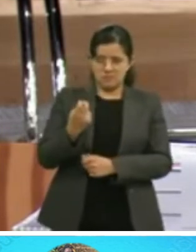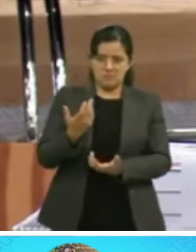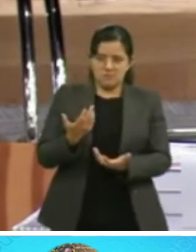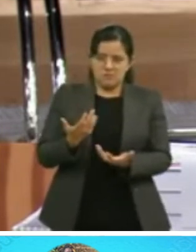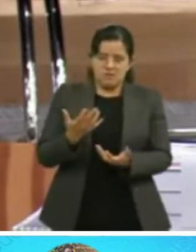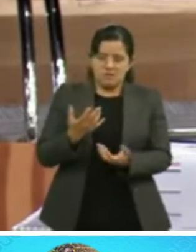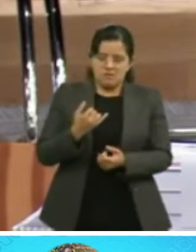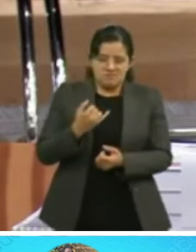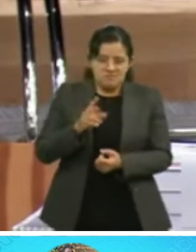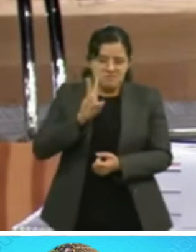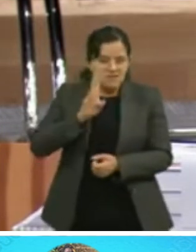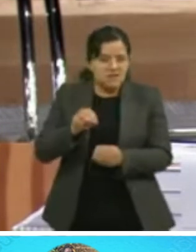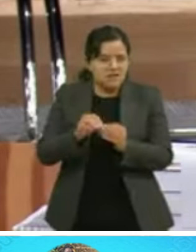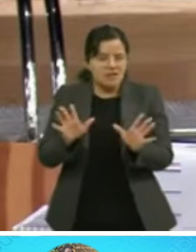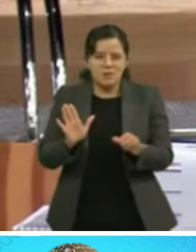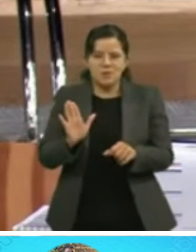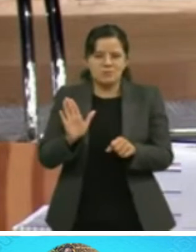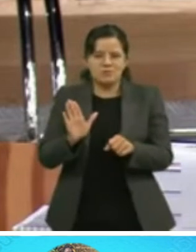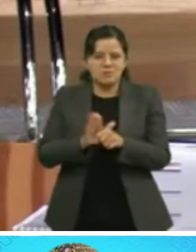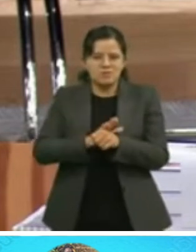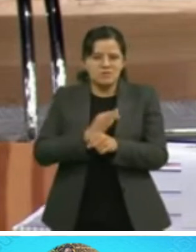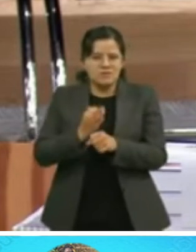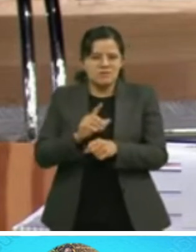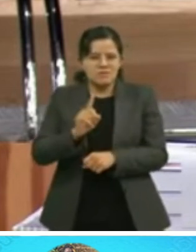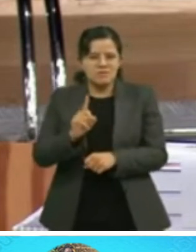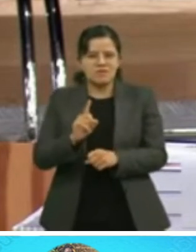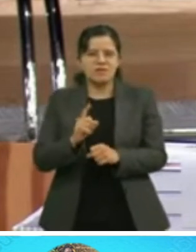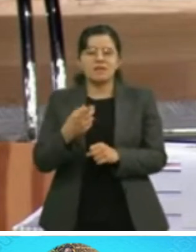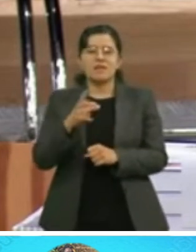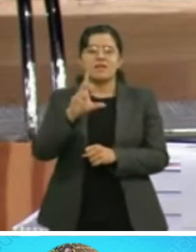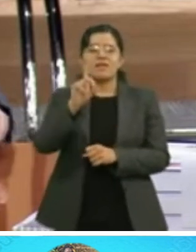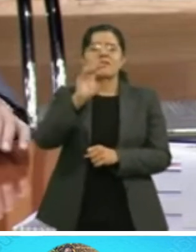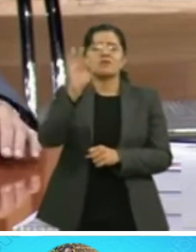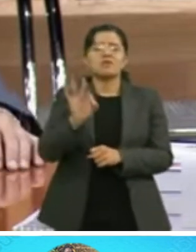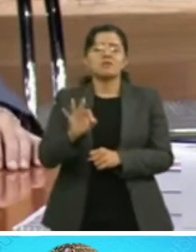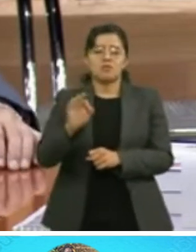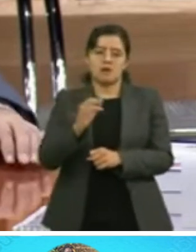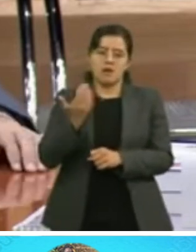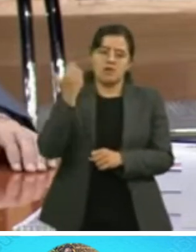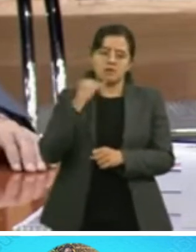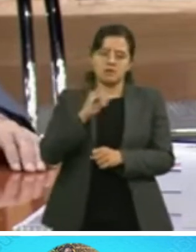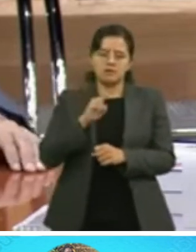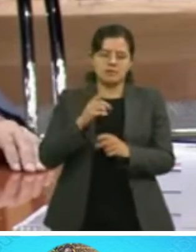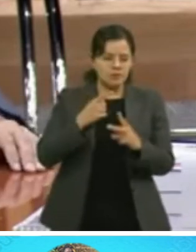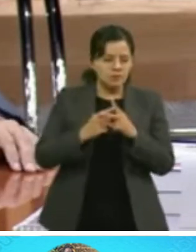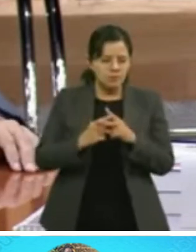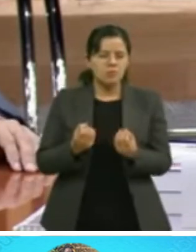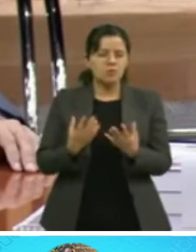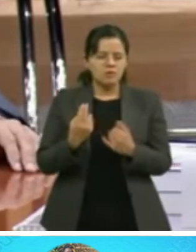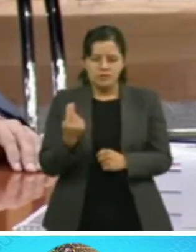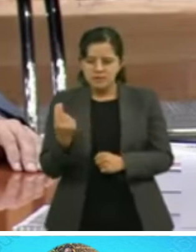claramente insuficiente, que representa pues, casi la tercera parte de lo que el INE había presupuestado para estas